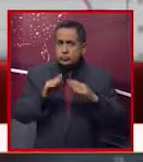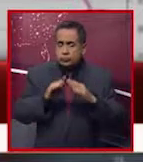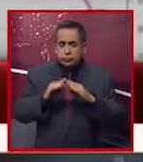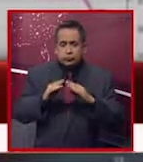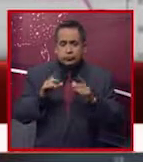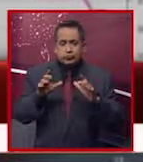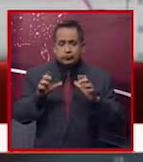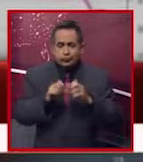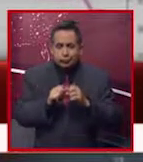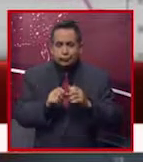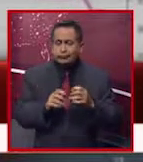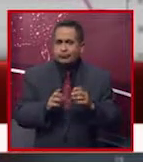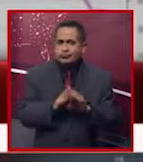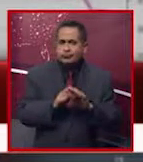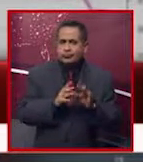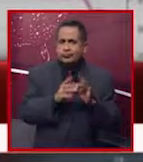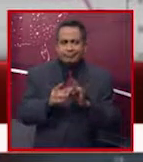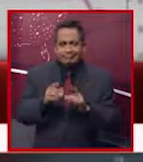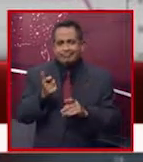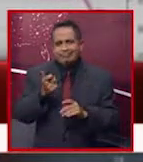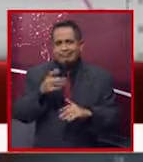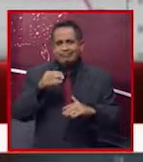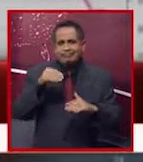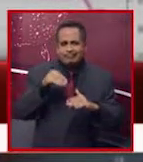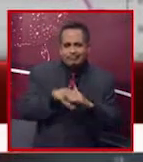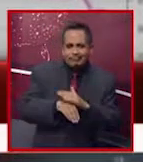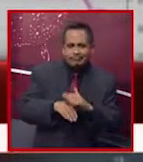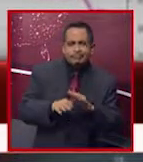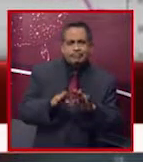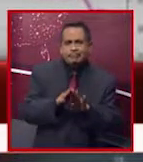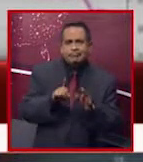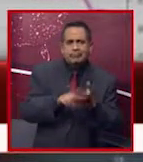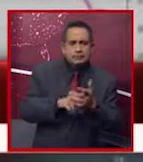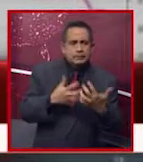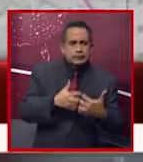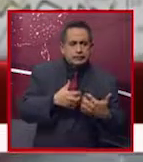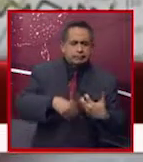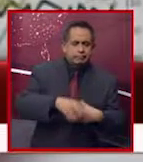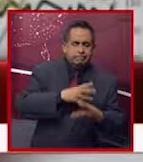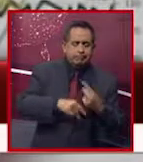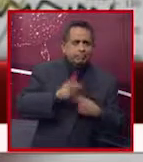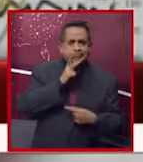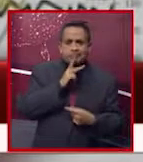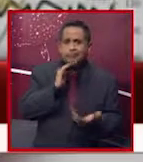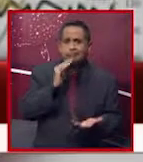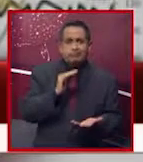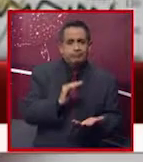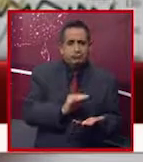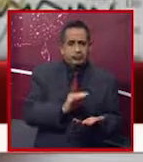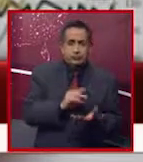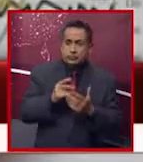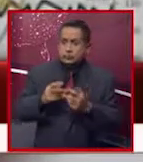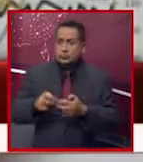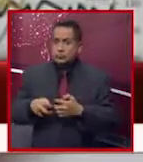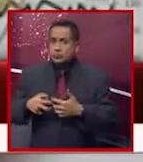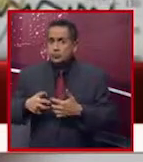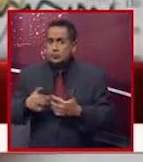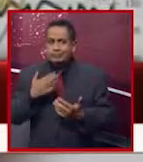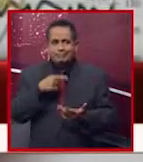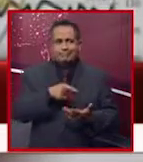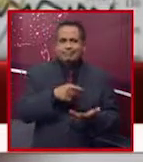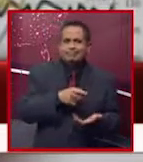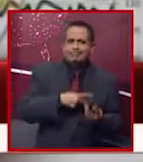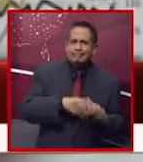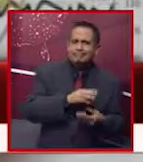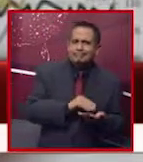contracción en la minería está asociada a la caída en el volumen de producción de crudo. El consumo ha mantenido buen dinamismo,